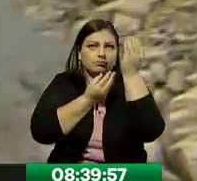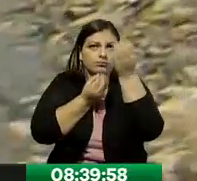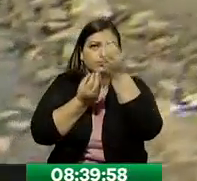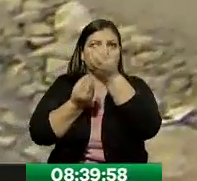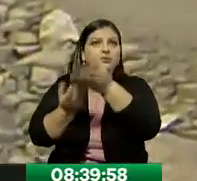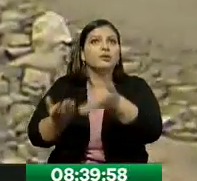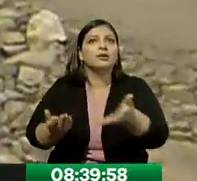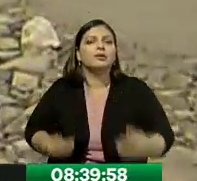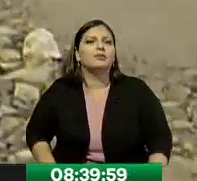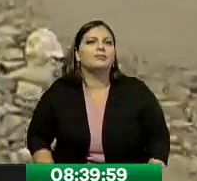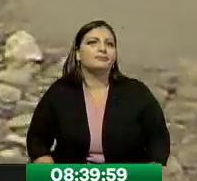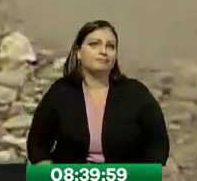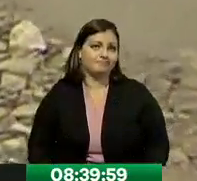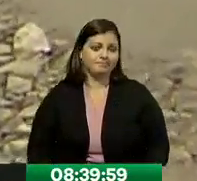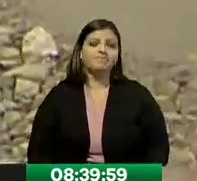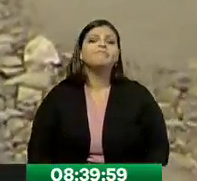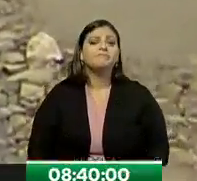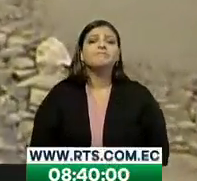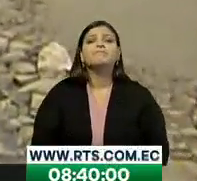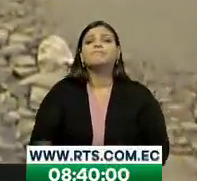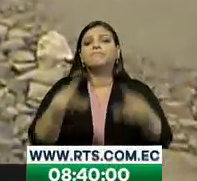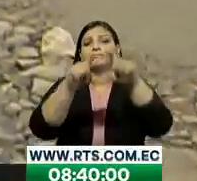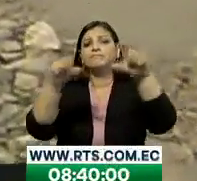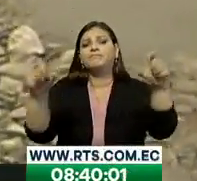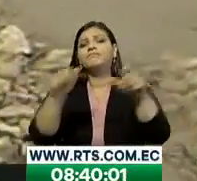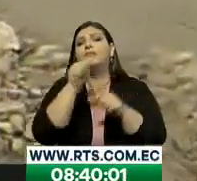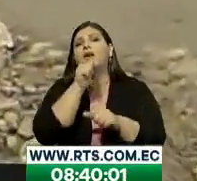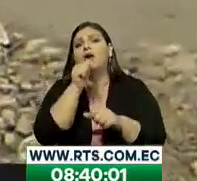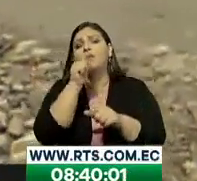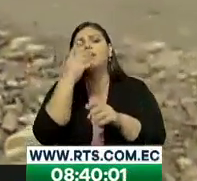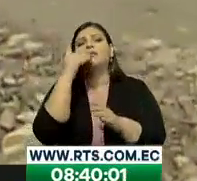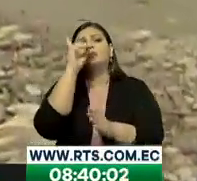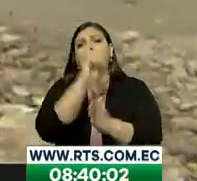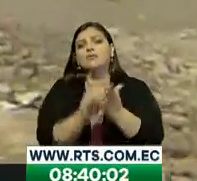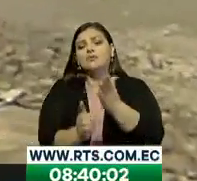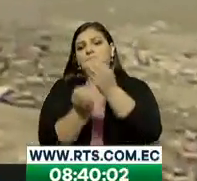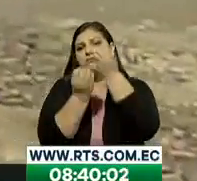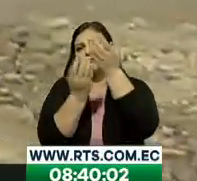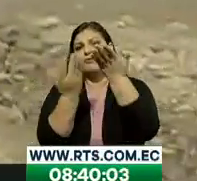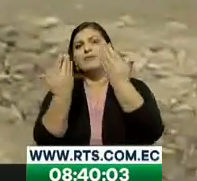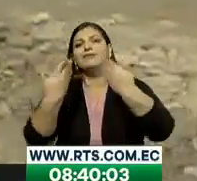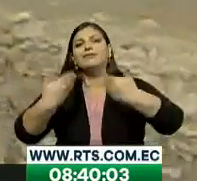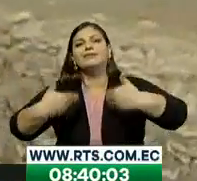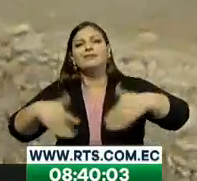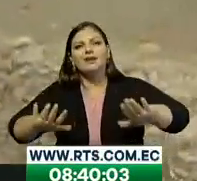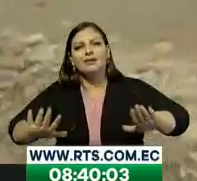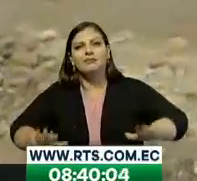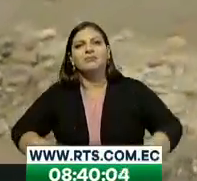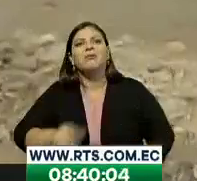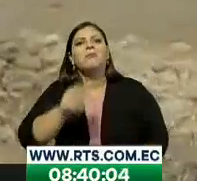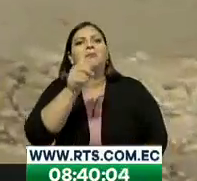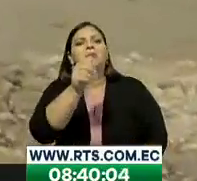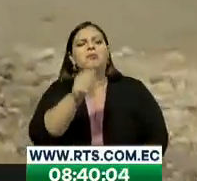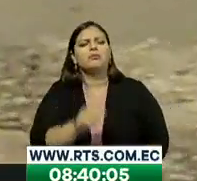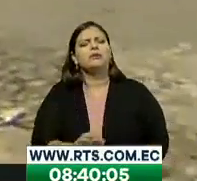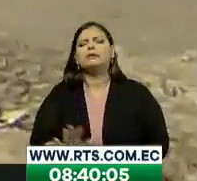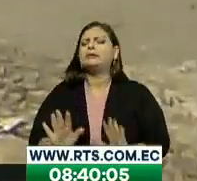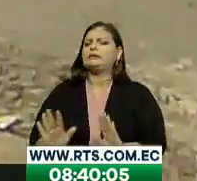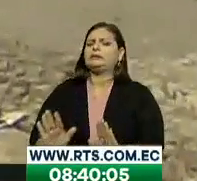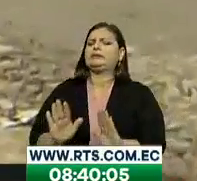me indican que ya han hecho la respectiva denuncia a interagua sin embargo lo que le han dicho esperen